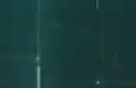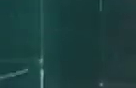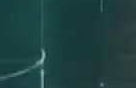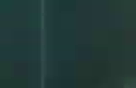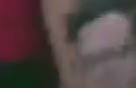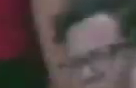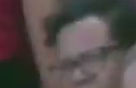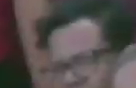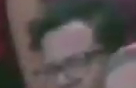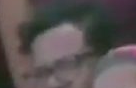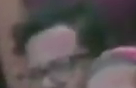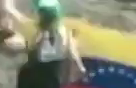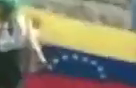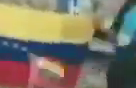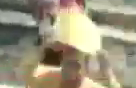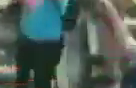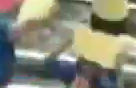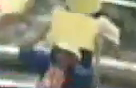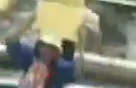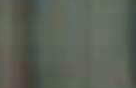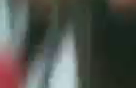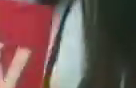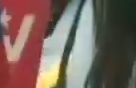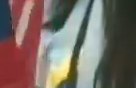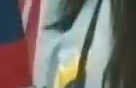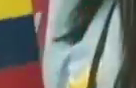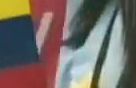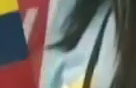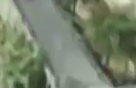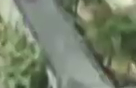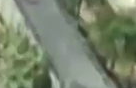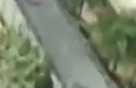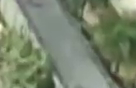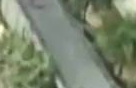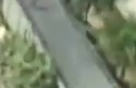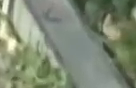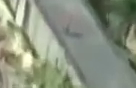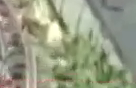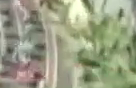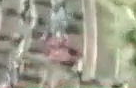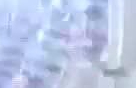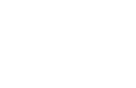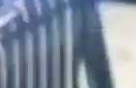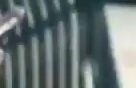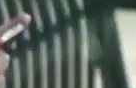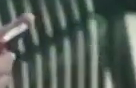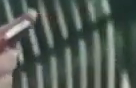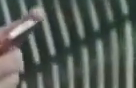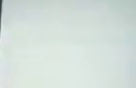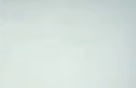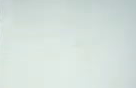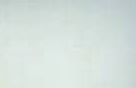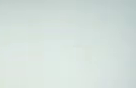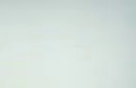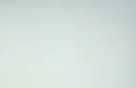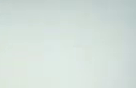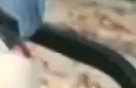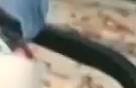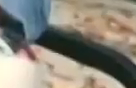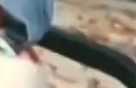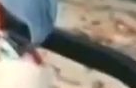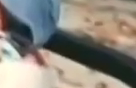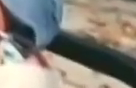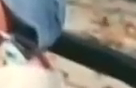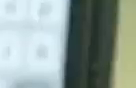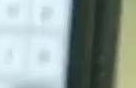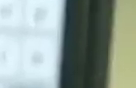etapa de gobierno. Ese es nuestro camino, el camino de la felicidad social, el camino de la paz. Los beneficios van directos,